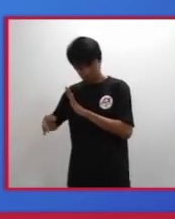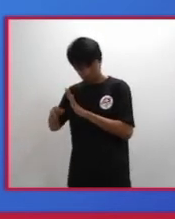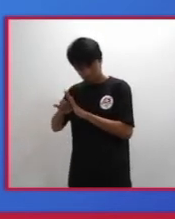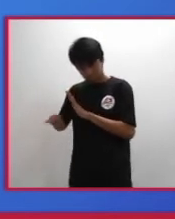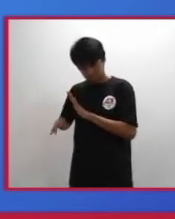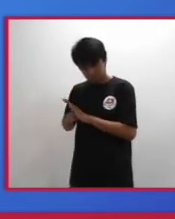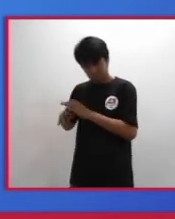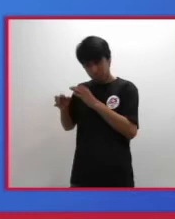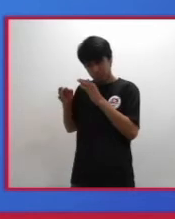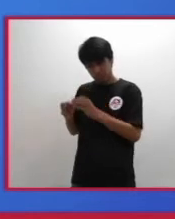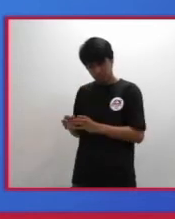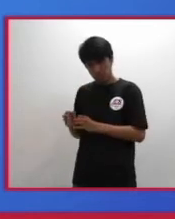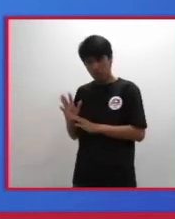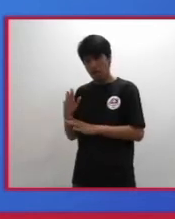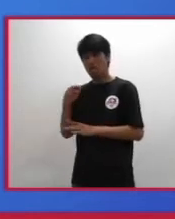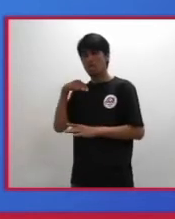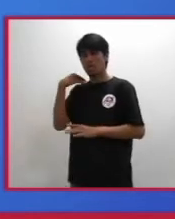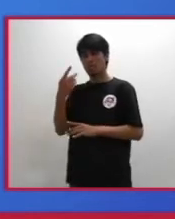la situación del accidente,